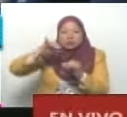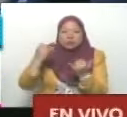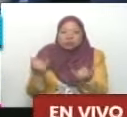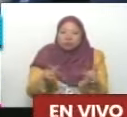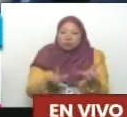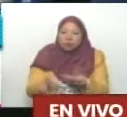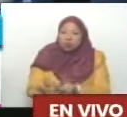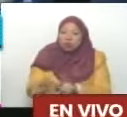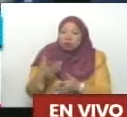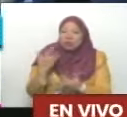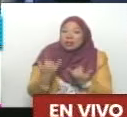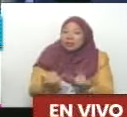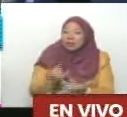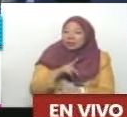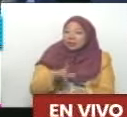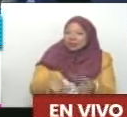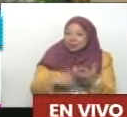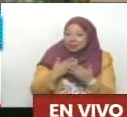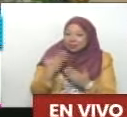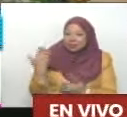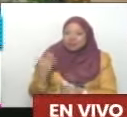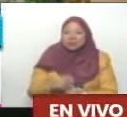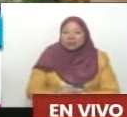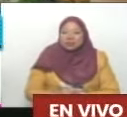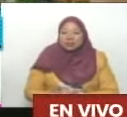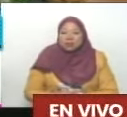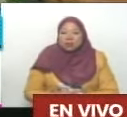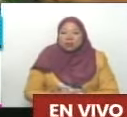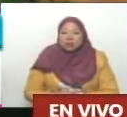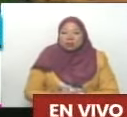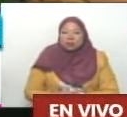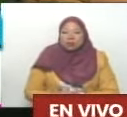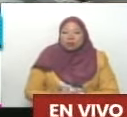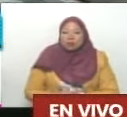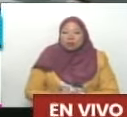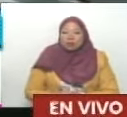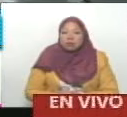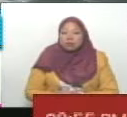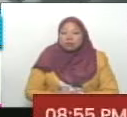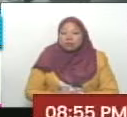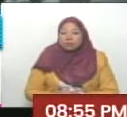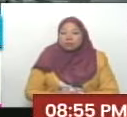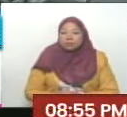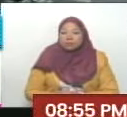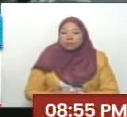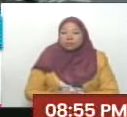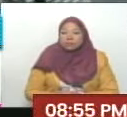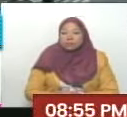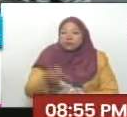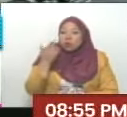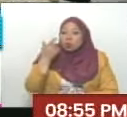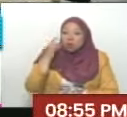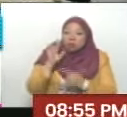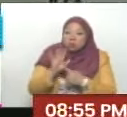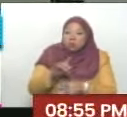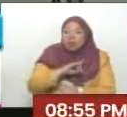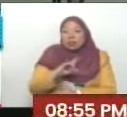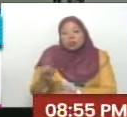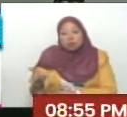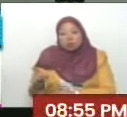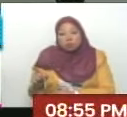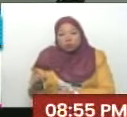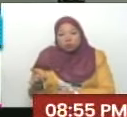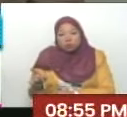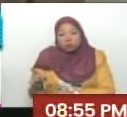China tiene cosas ya que no ha sacado a la luz pública, que nos mostraron, y tampoco las voy a